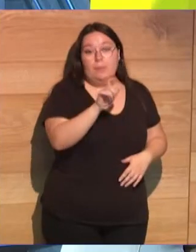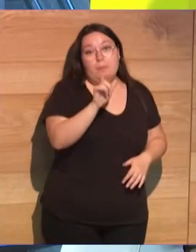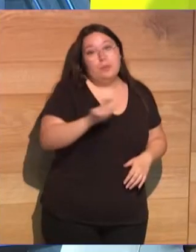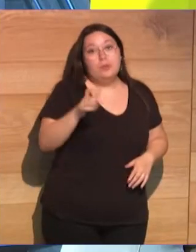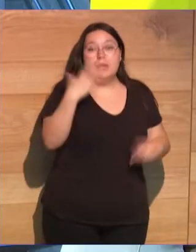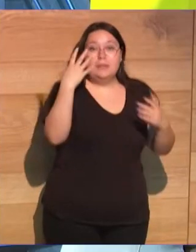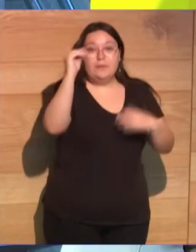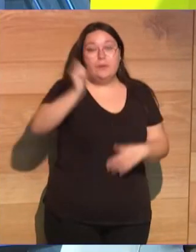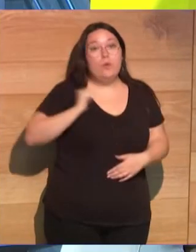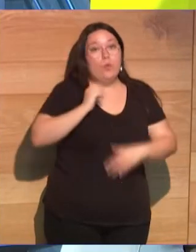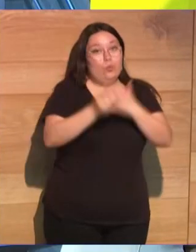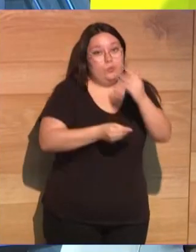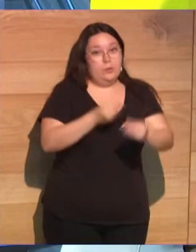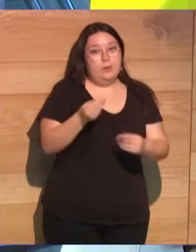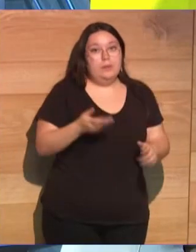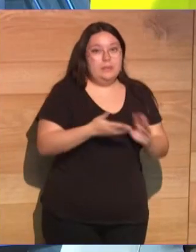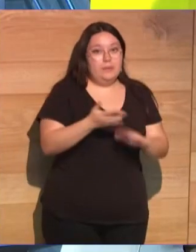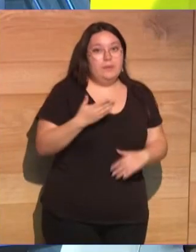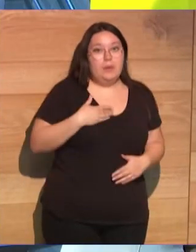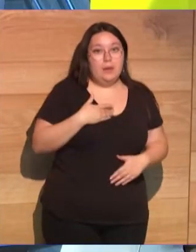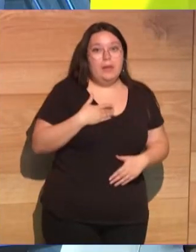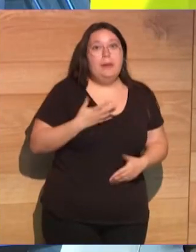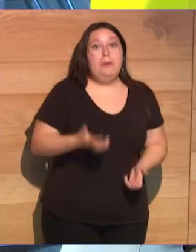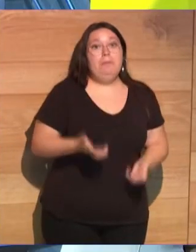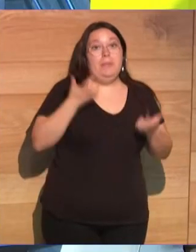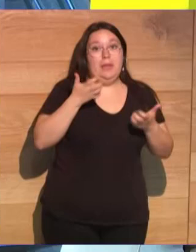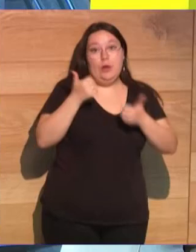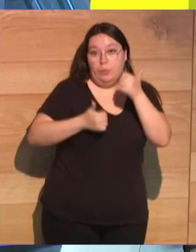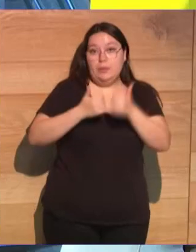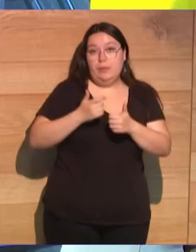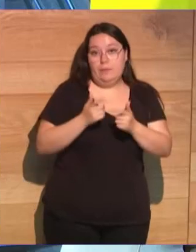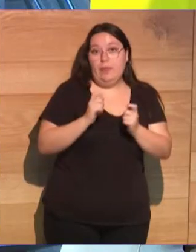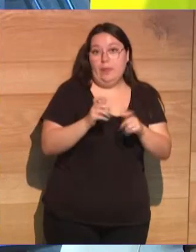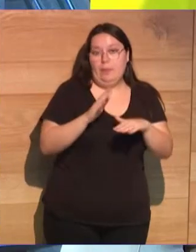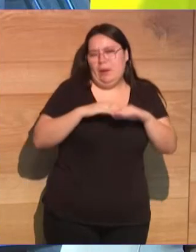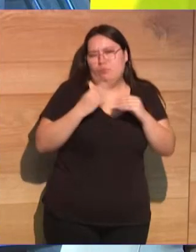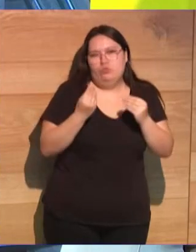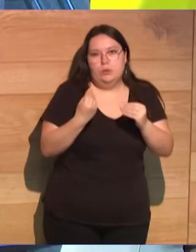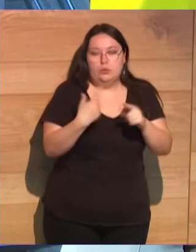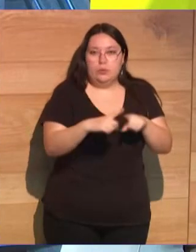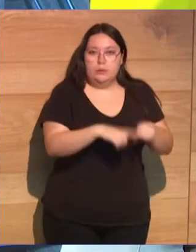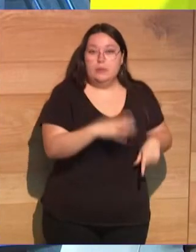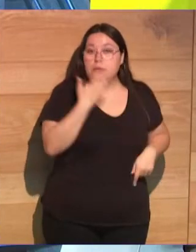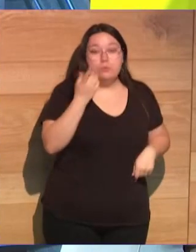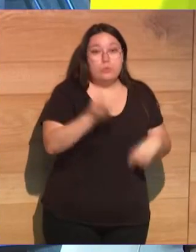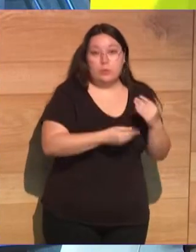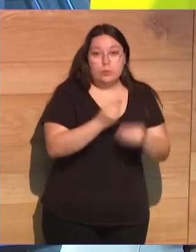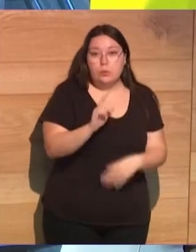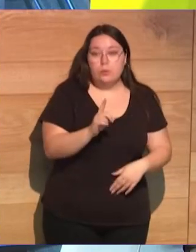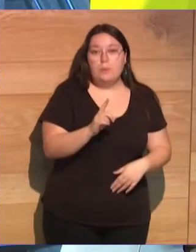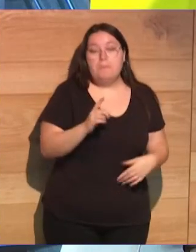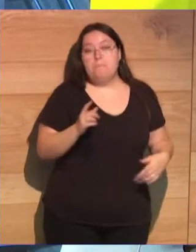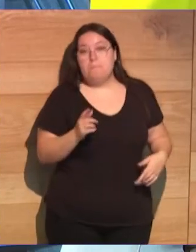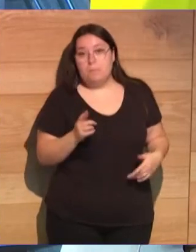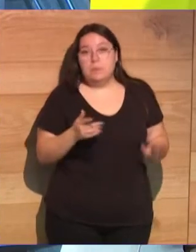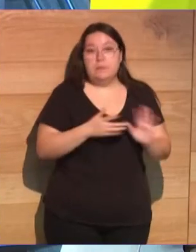sea, ese es el punto, que te da ventaja competitiva en muchas cosas. Entonces, si tú no la estás utilizando, bueno, pues